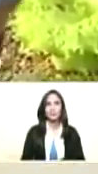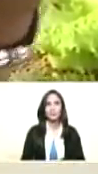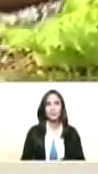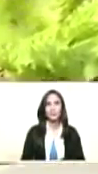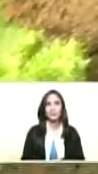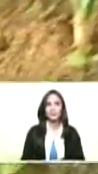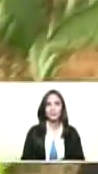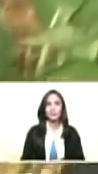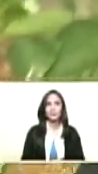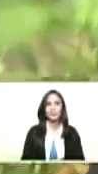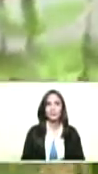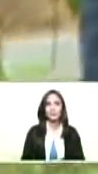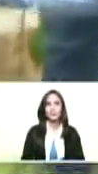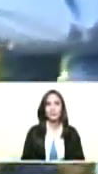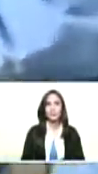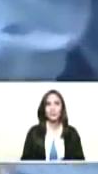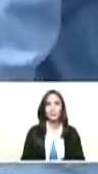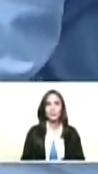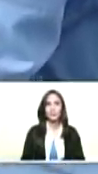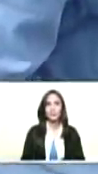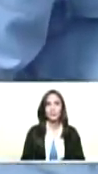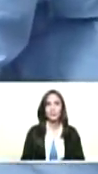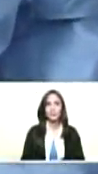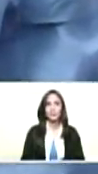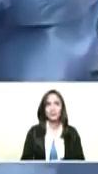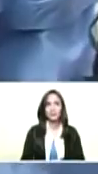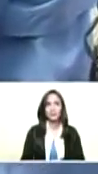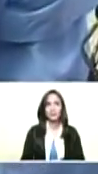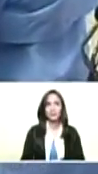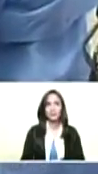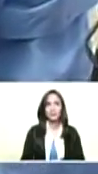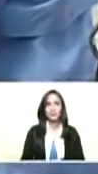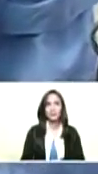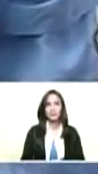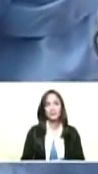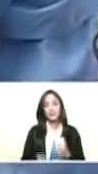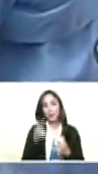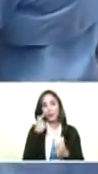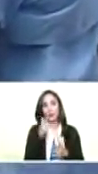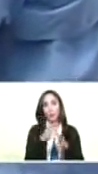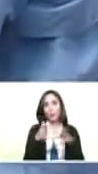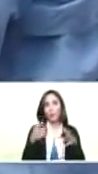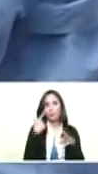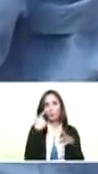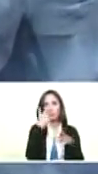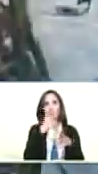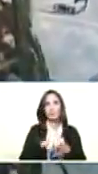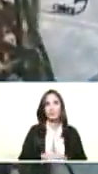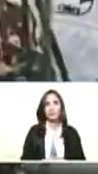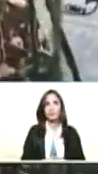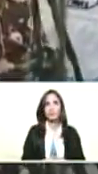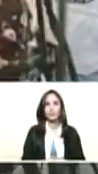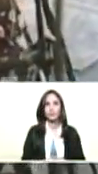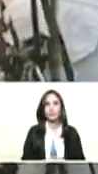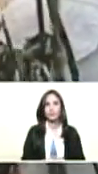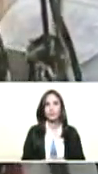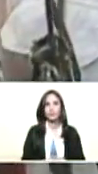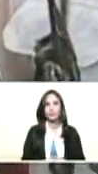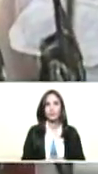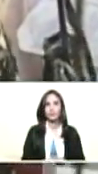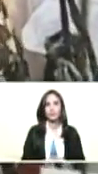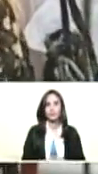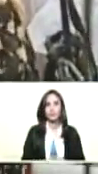Ahí mismo, sí. Aquí tiene. Tremendo pimentón. Este pimentón, mira, picadito